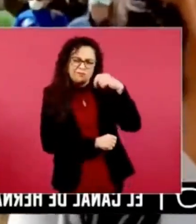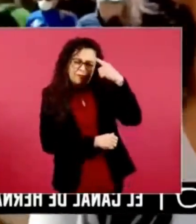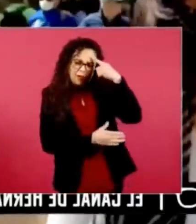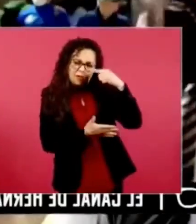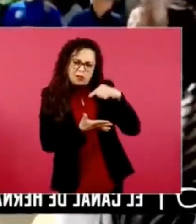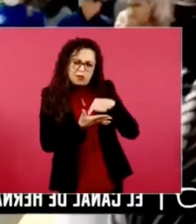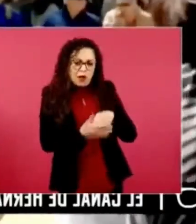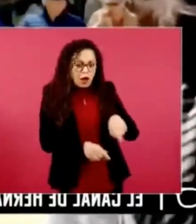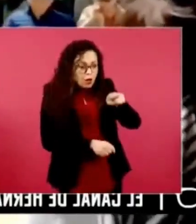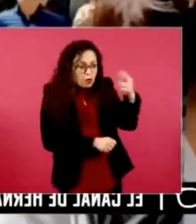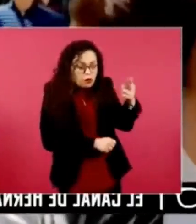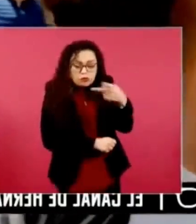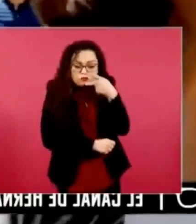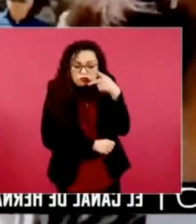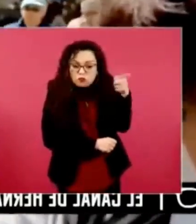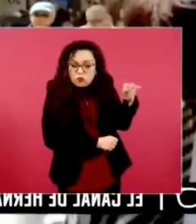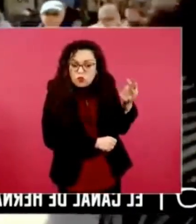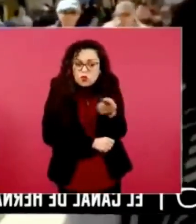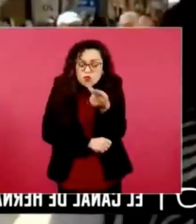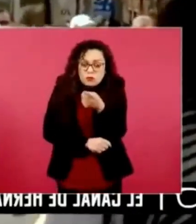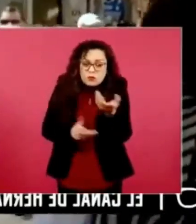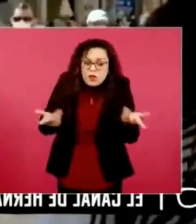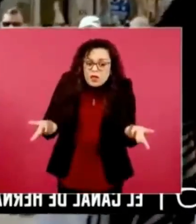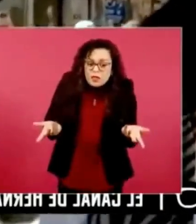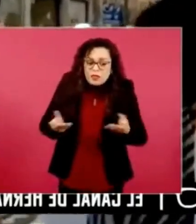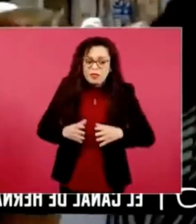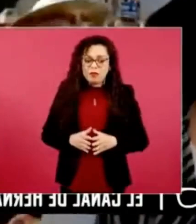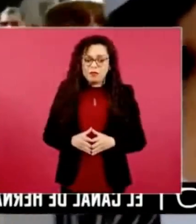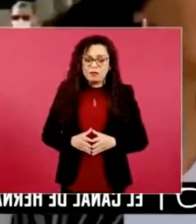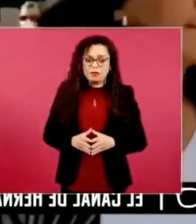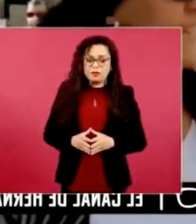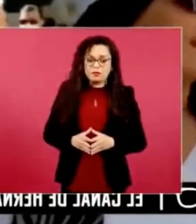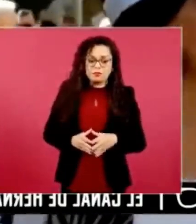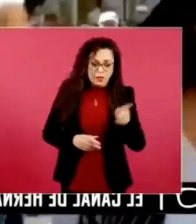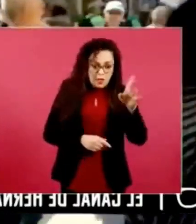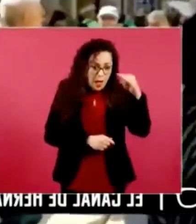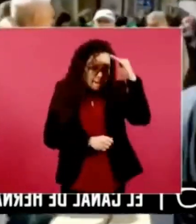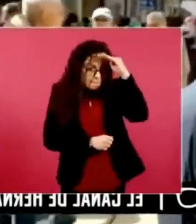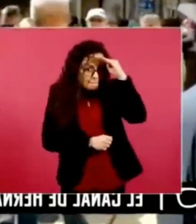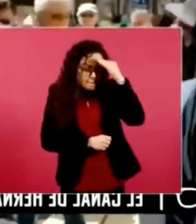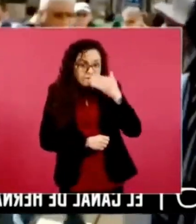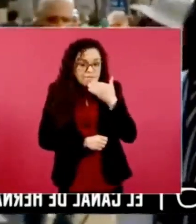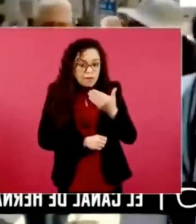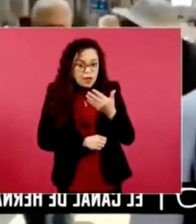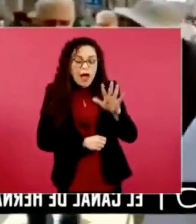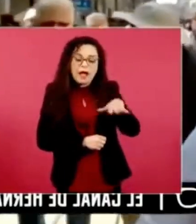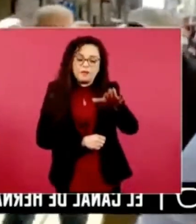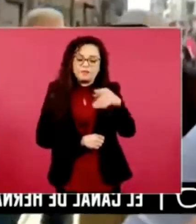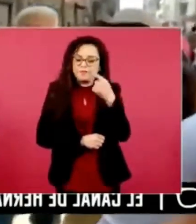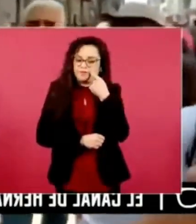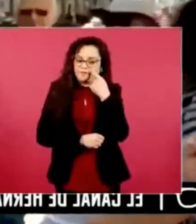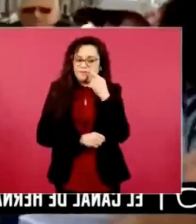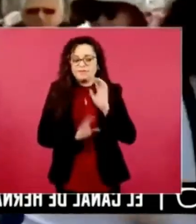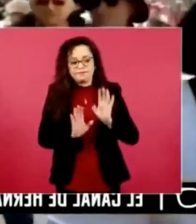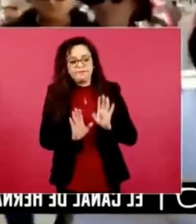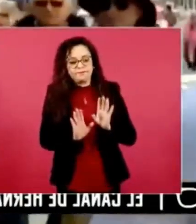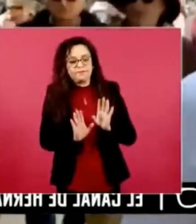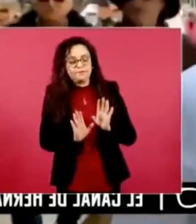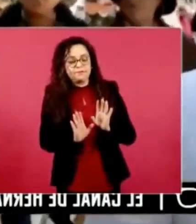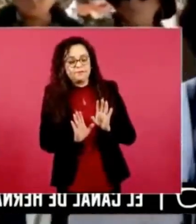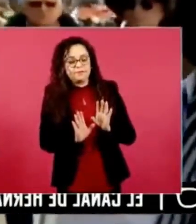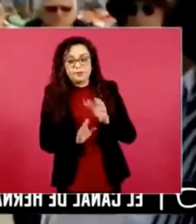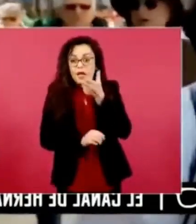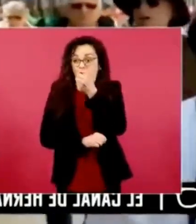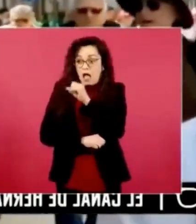usted. O sea, ya lo pensó bien, pero no. La realidad es que claro, así es como así